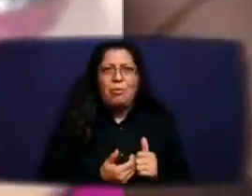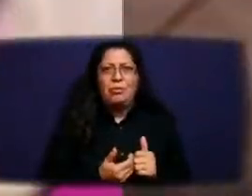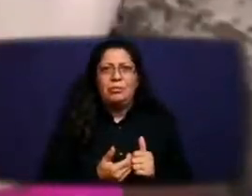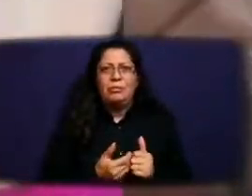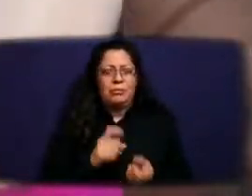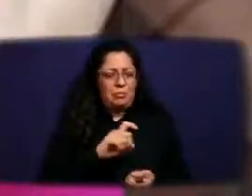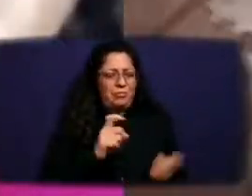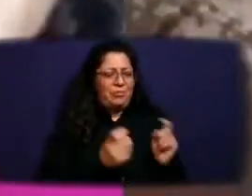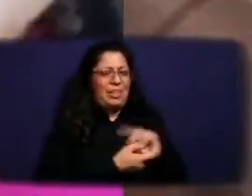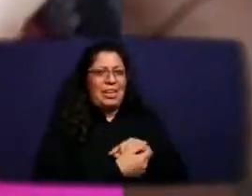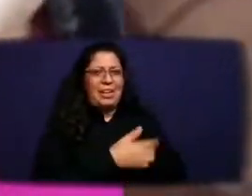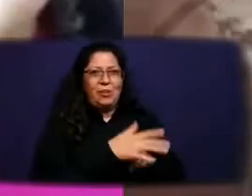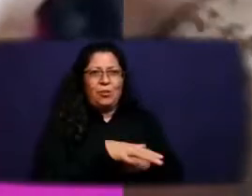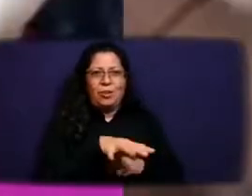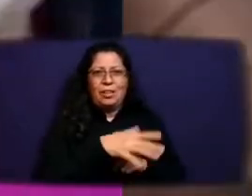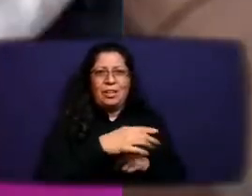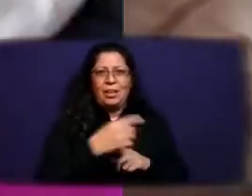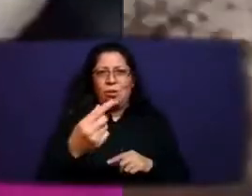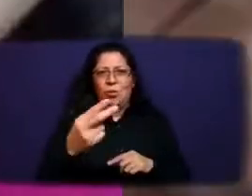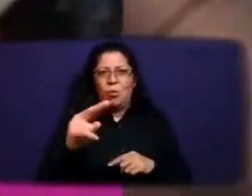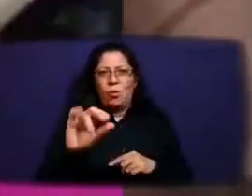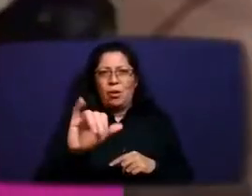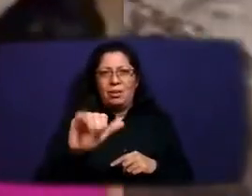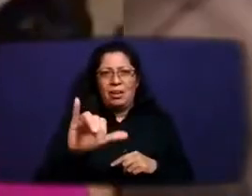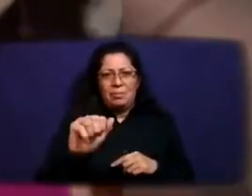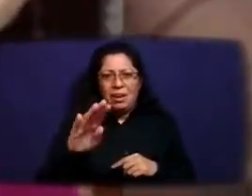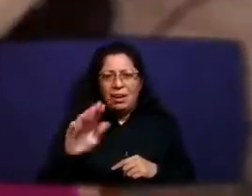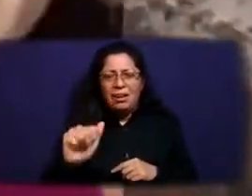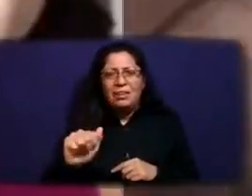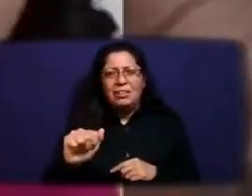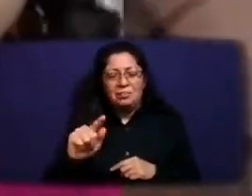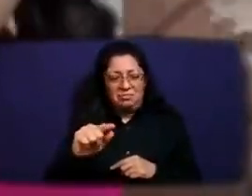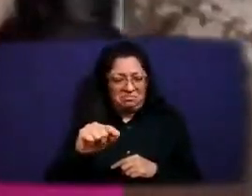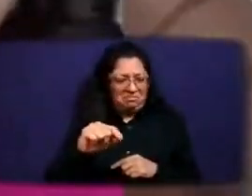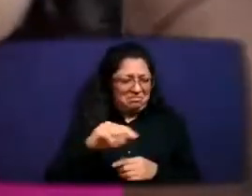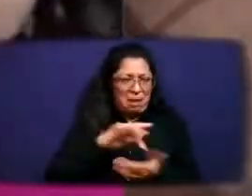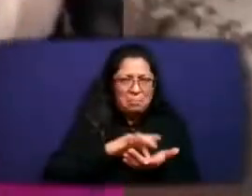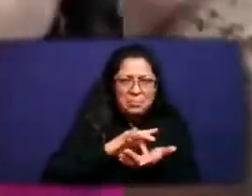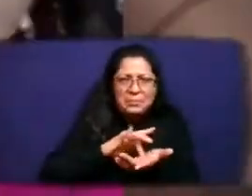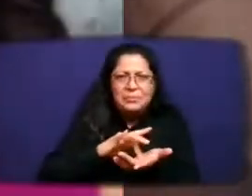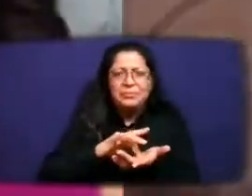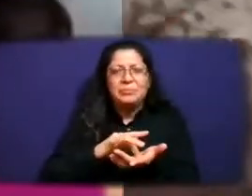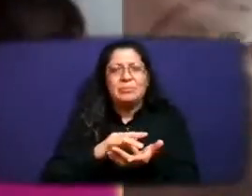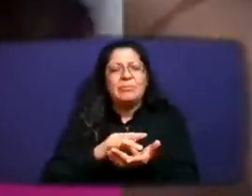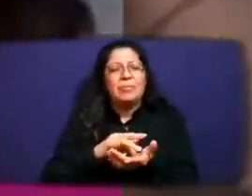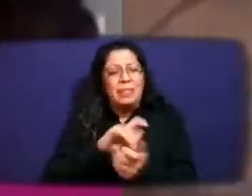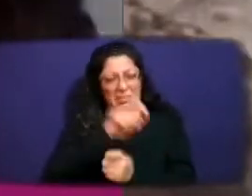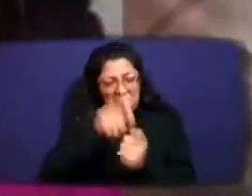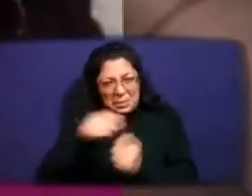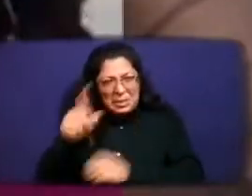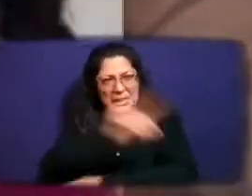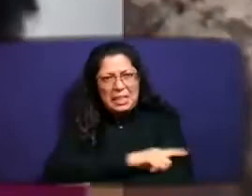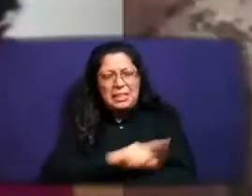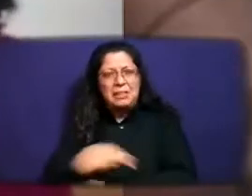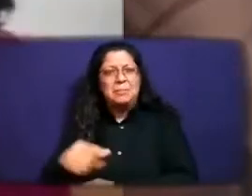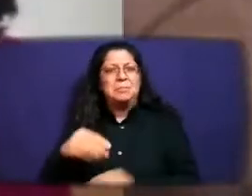convertir la hoja de guayaba en medicina, qué día plantar la hierba mora,